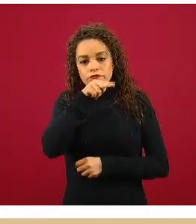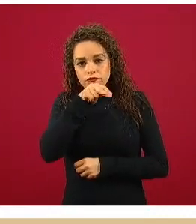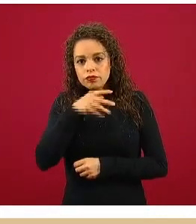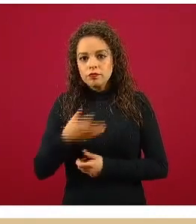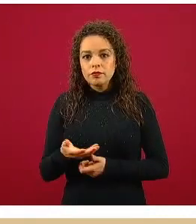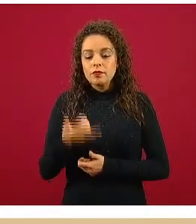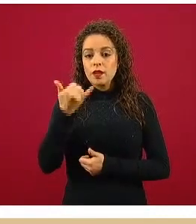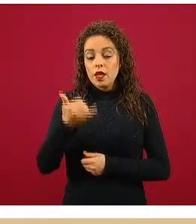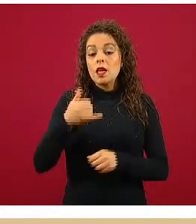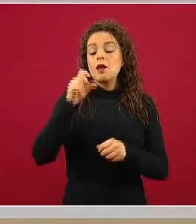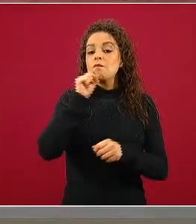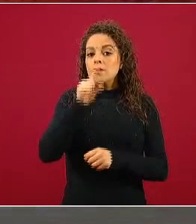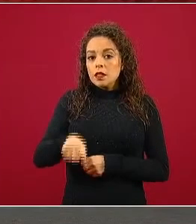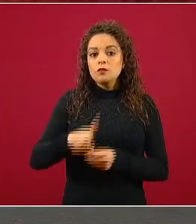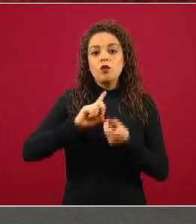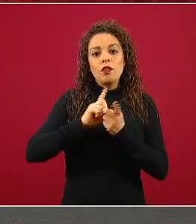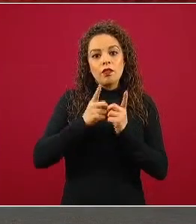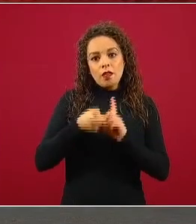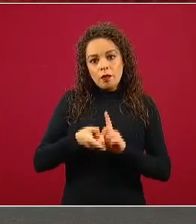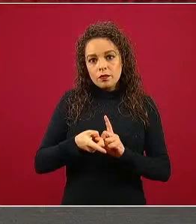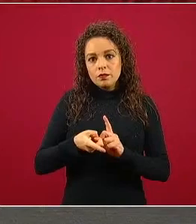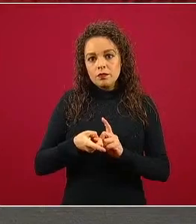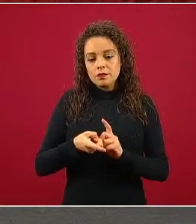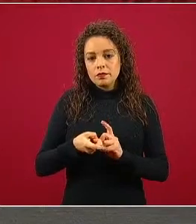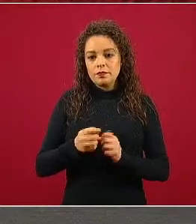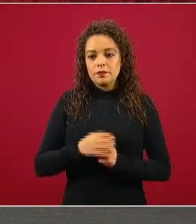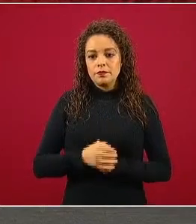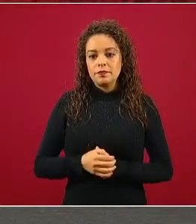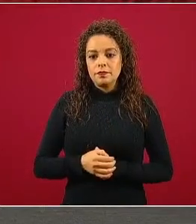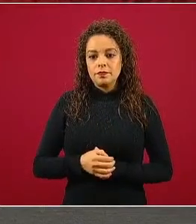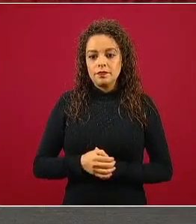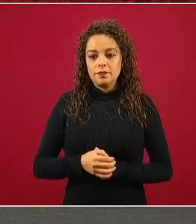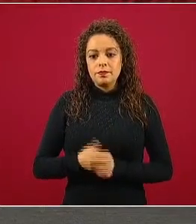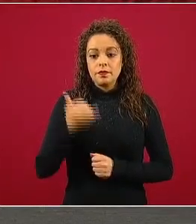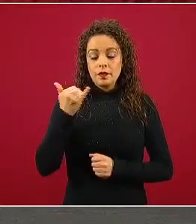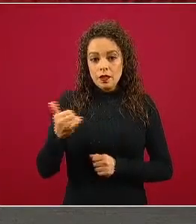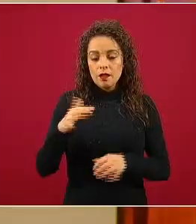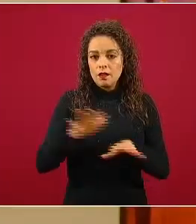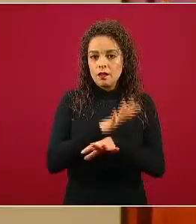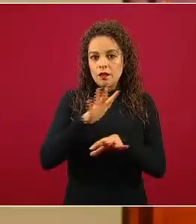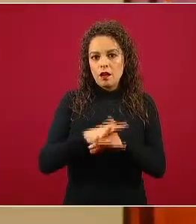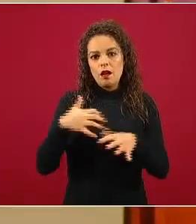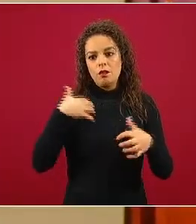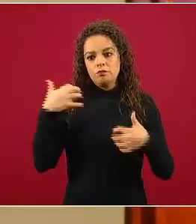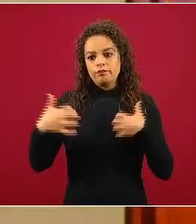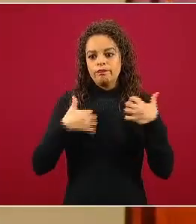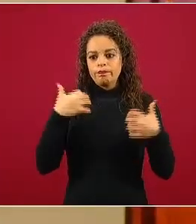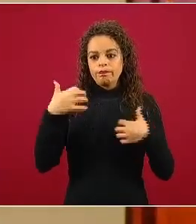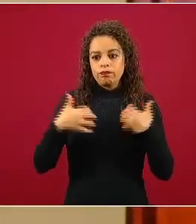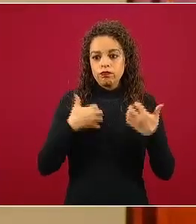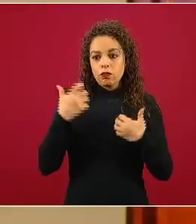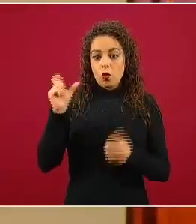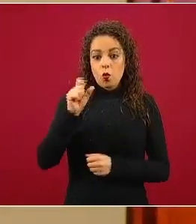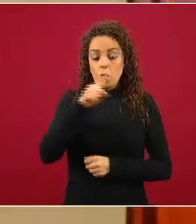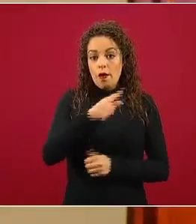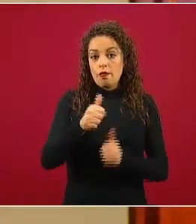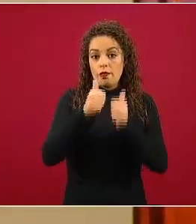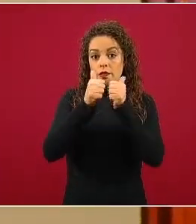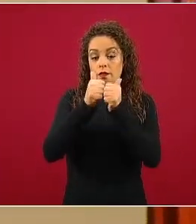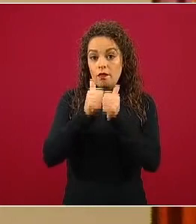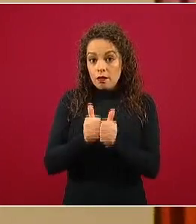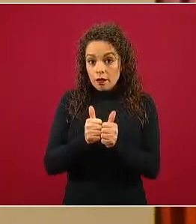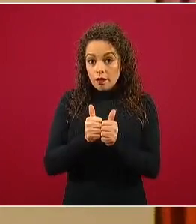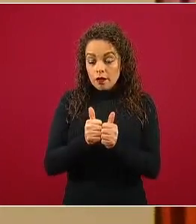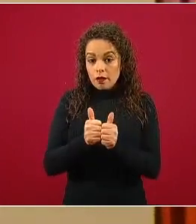síntomas depresivos e inclusive depresión. También hay un aumento de los trastornos de ansiedad durante las epidemias en